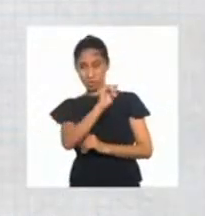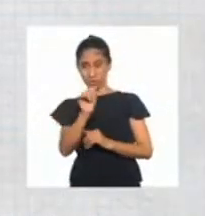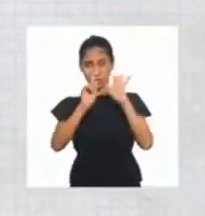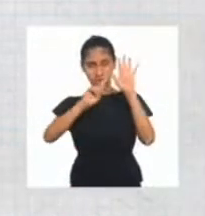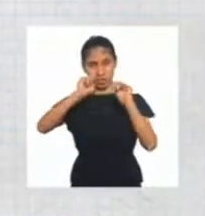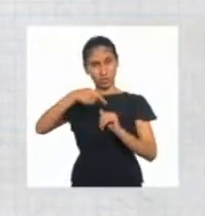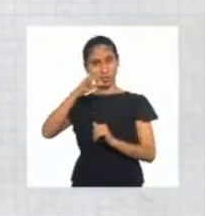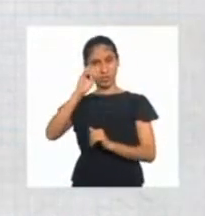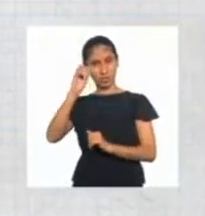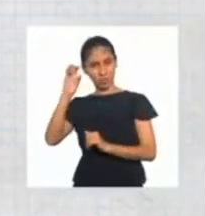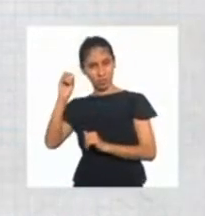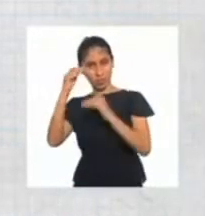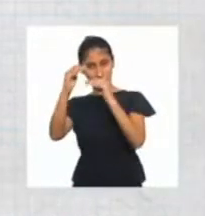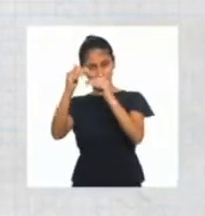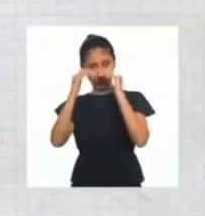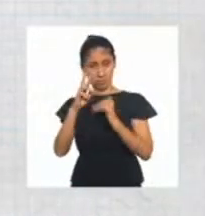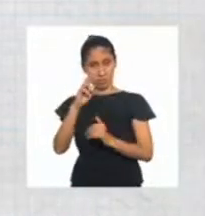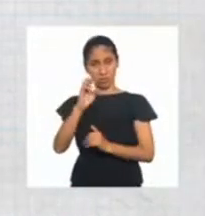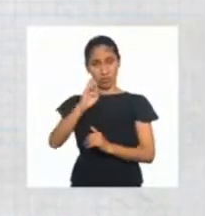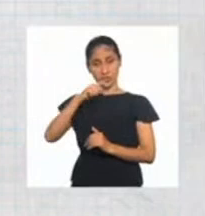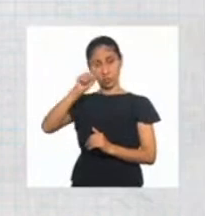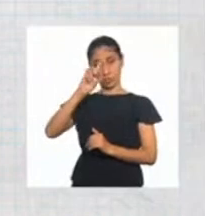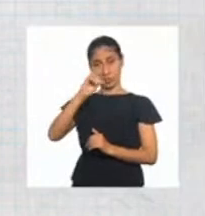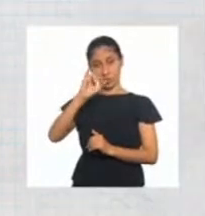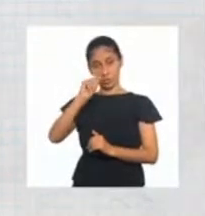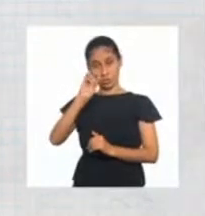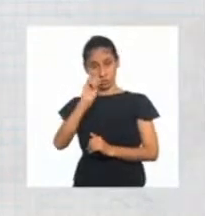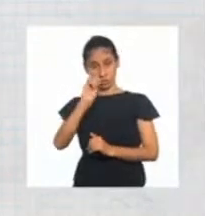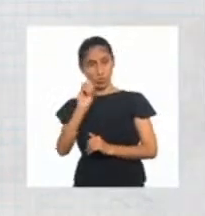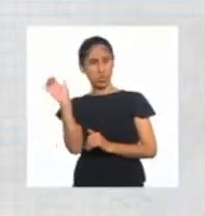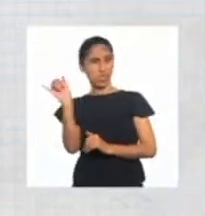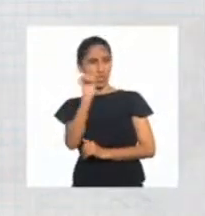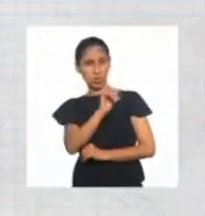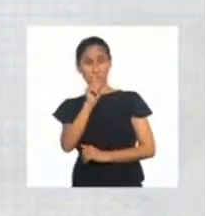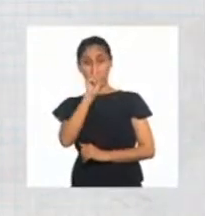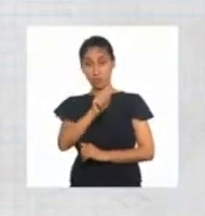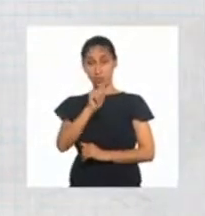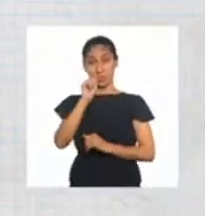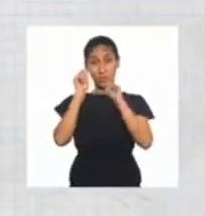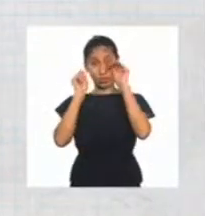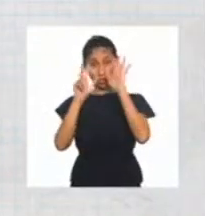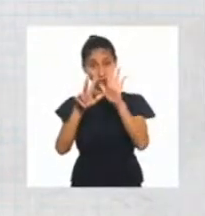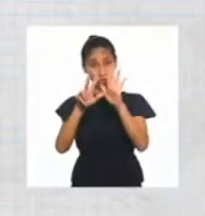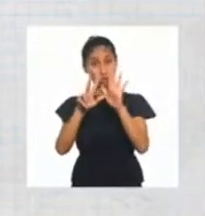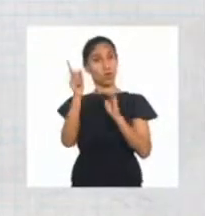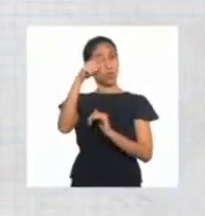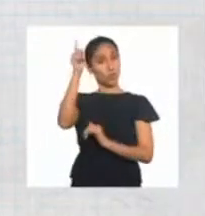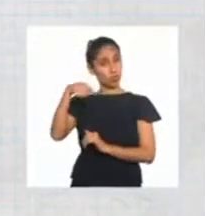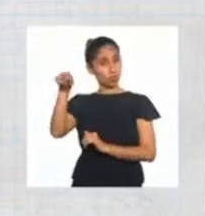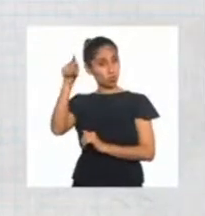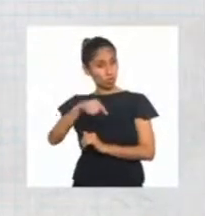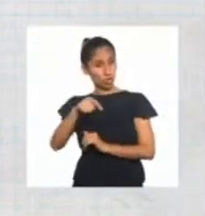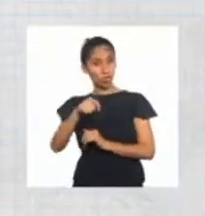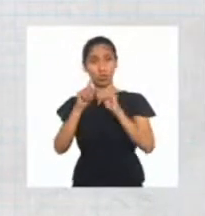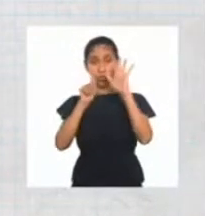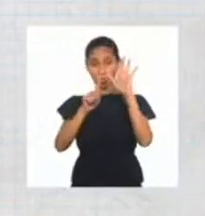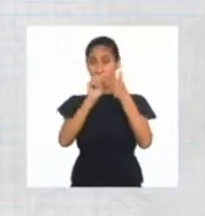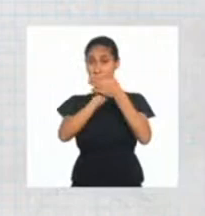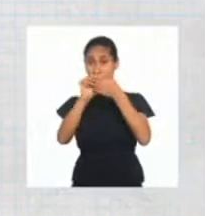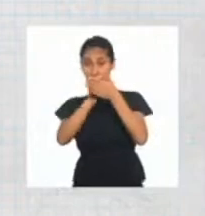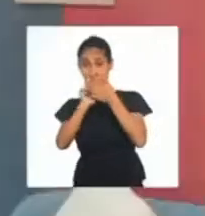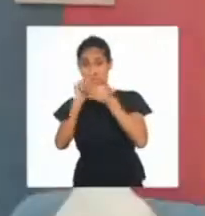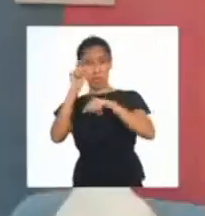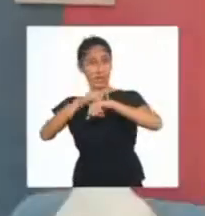soles. El rédito es 18% semestral y el tiempo es 5